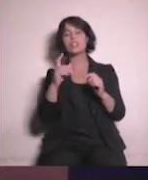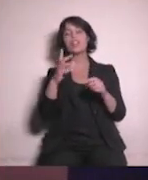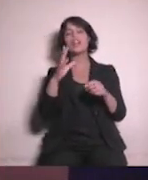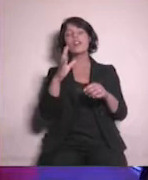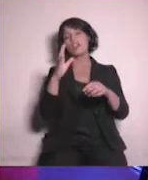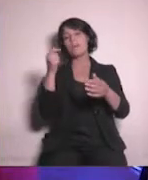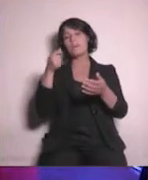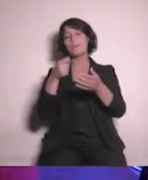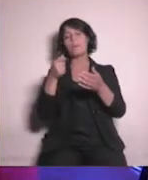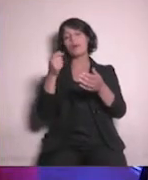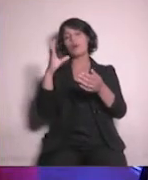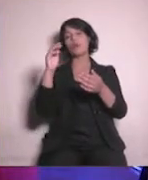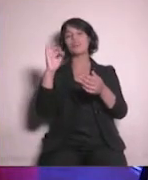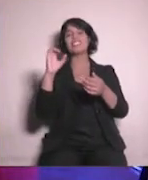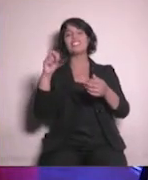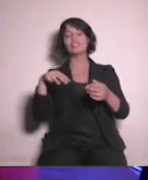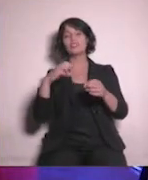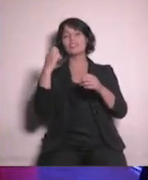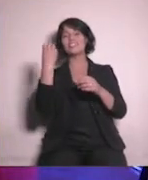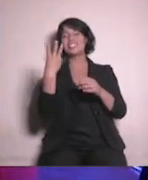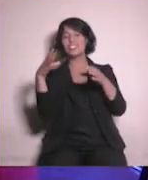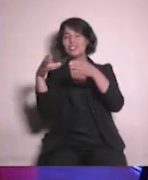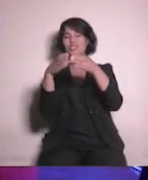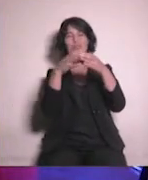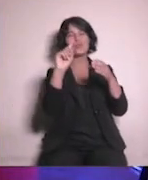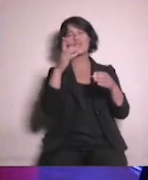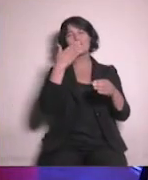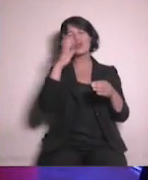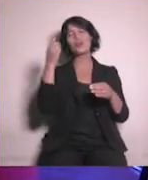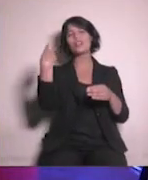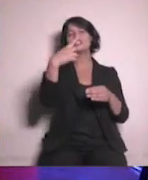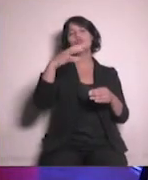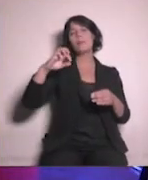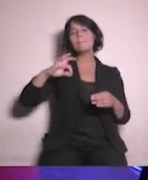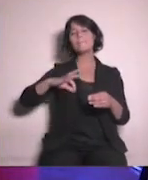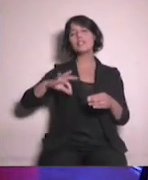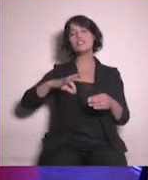tres de esos cinco grupos no les va a mejorar sustancialmente sus pensiones.